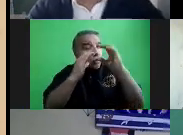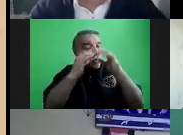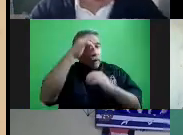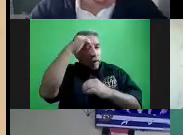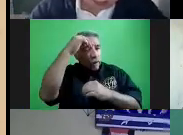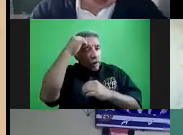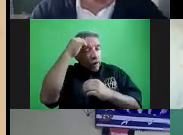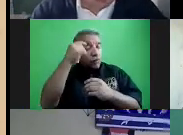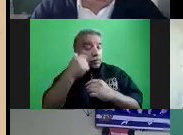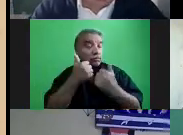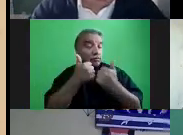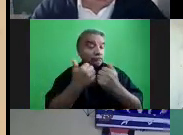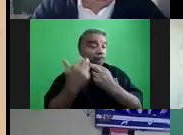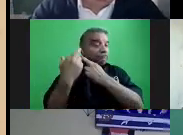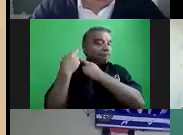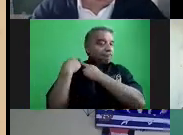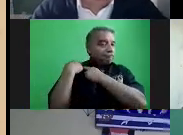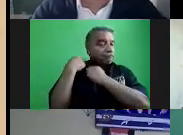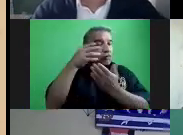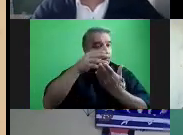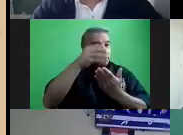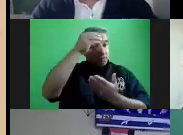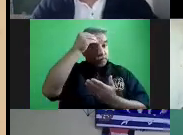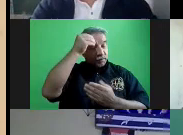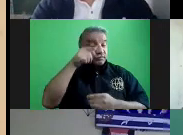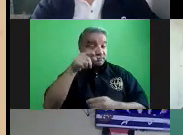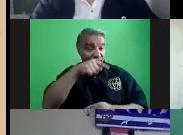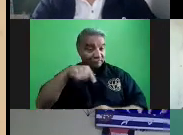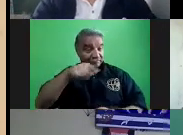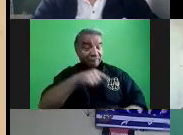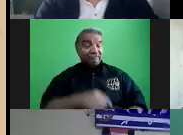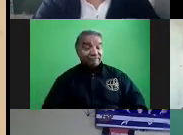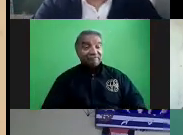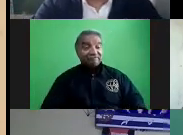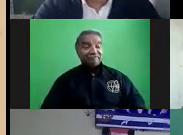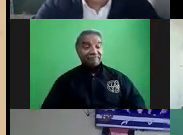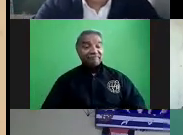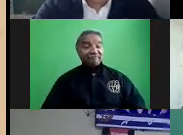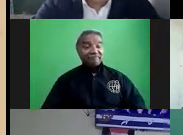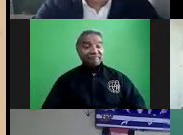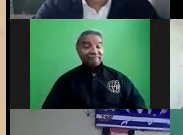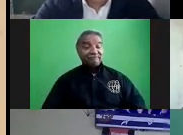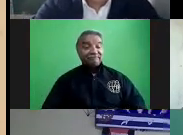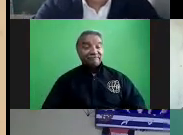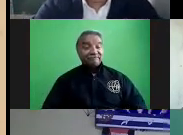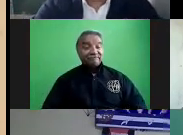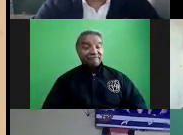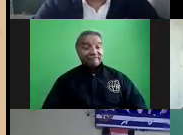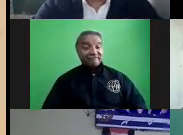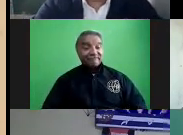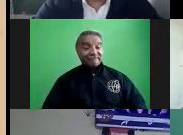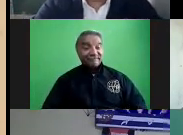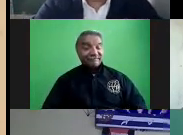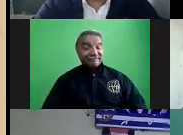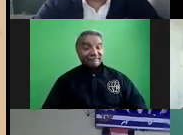les gusta o no, cómo se desenvuelven, cómo son de responsables. También tienen que aprender a ser